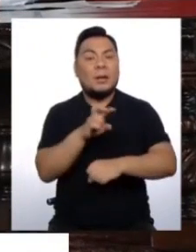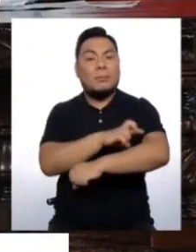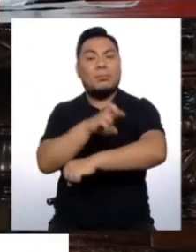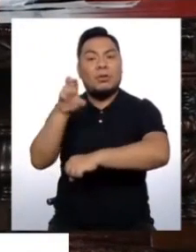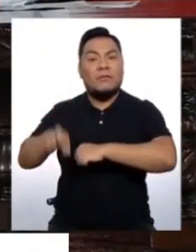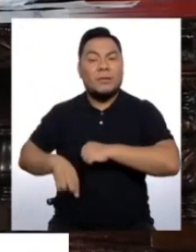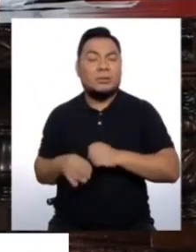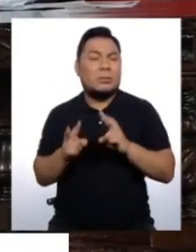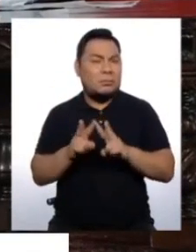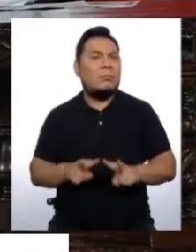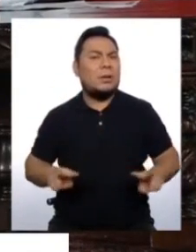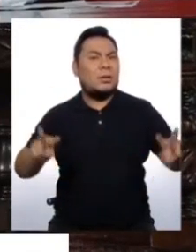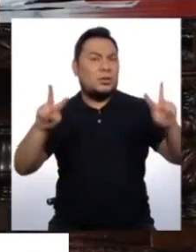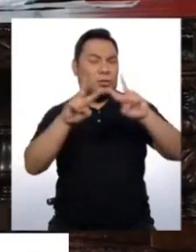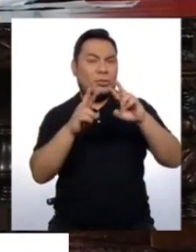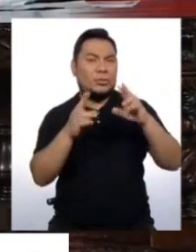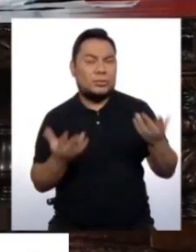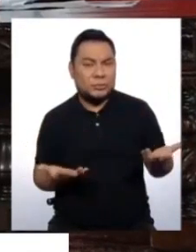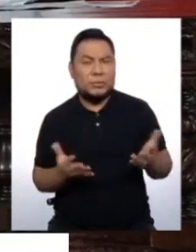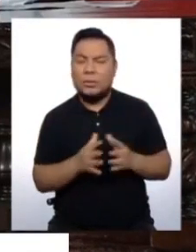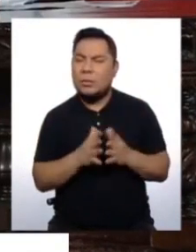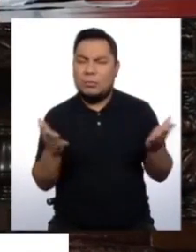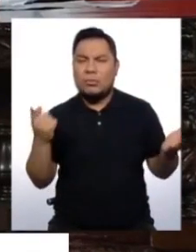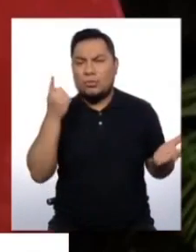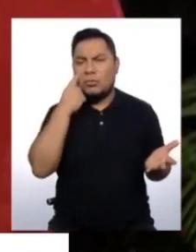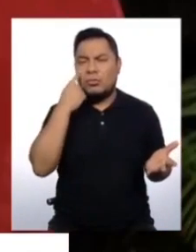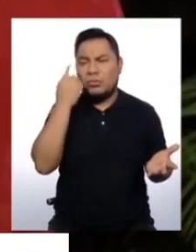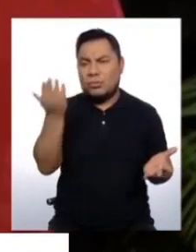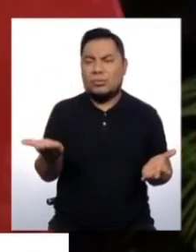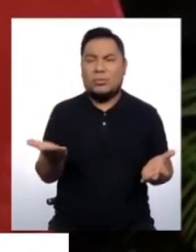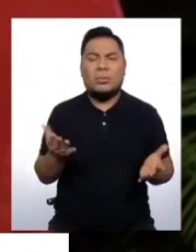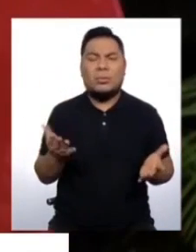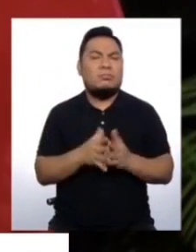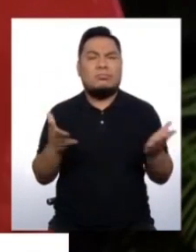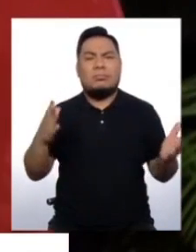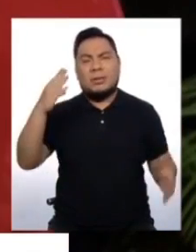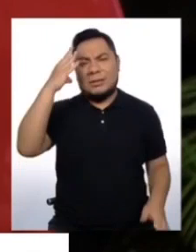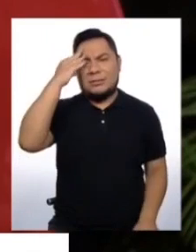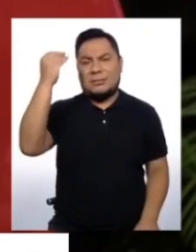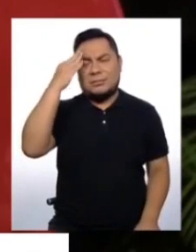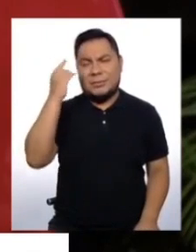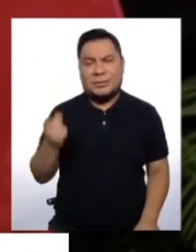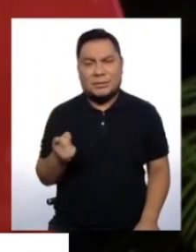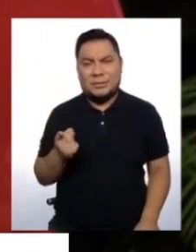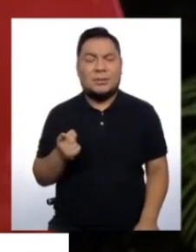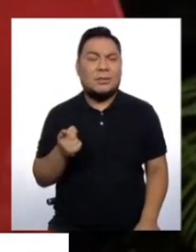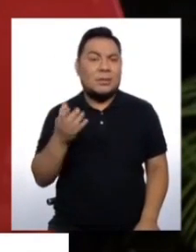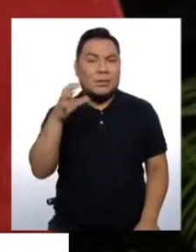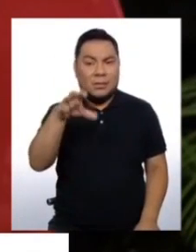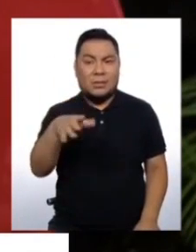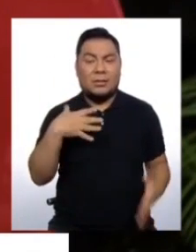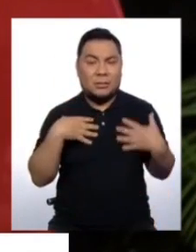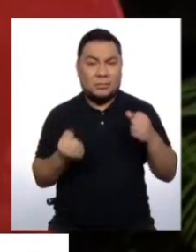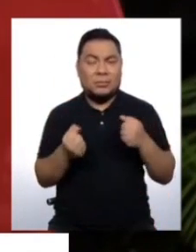profesionales valiosos, muy conocedores, con amplia experiencia del sector